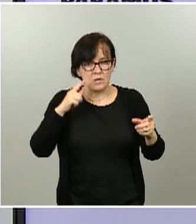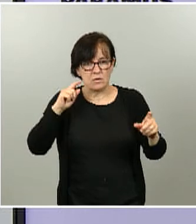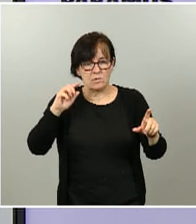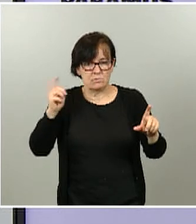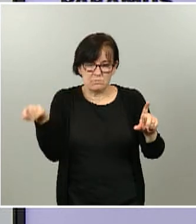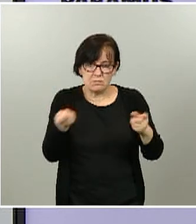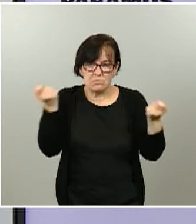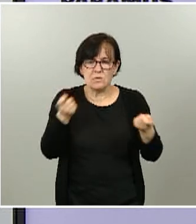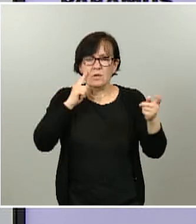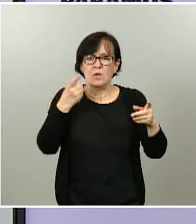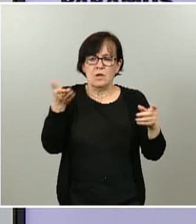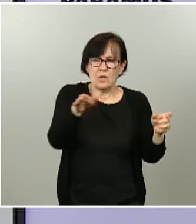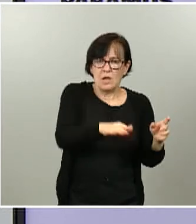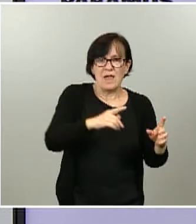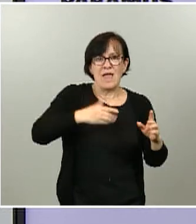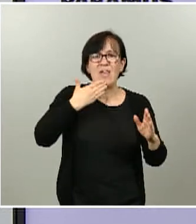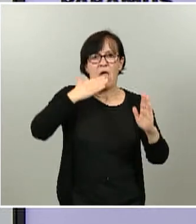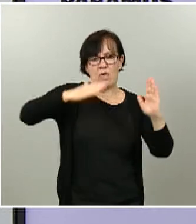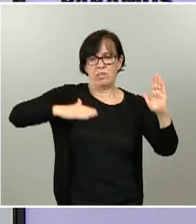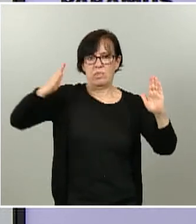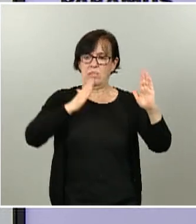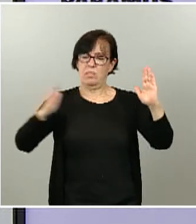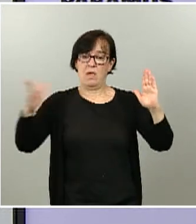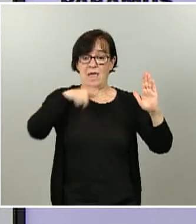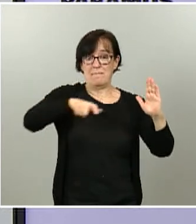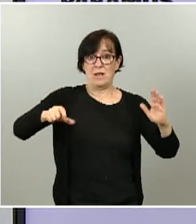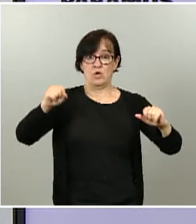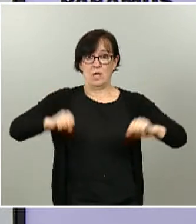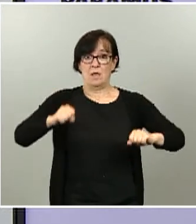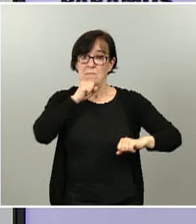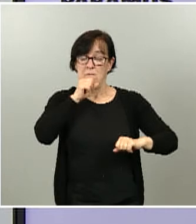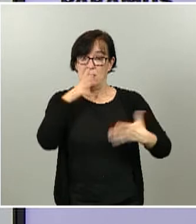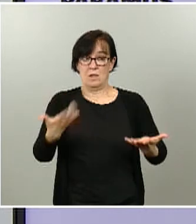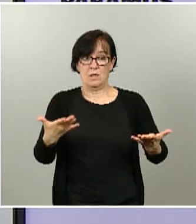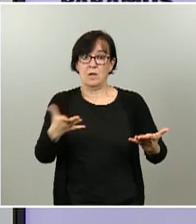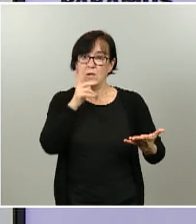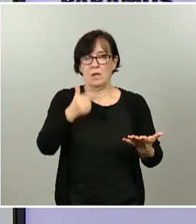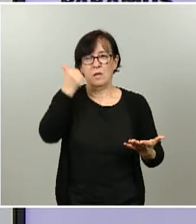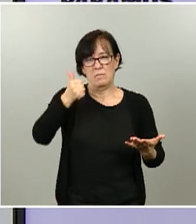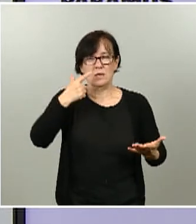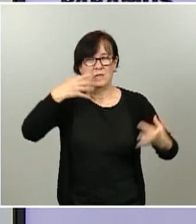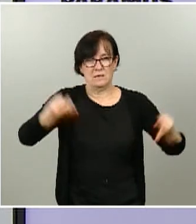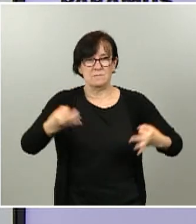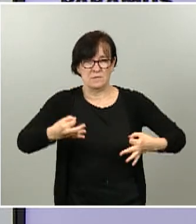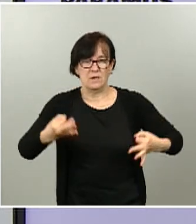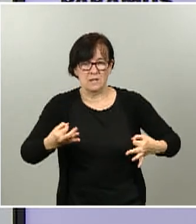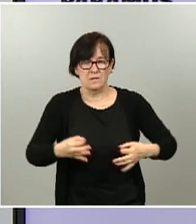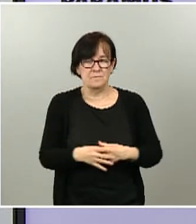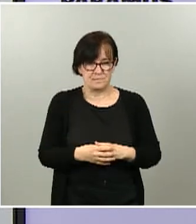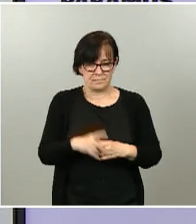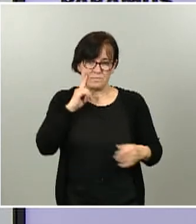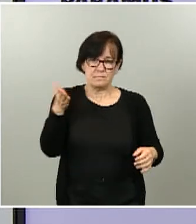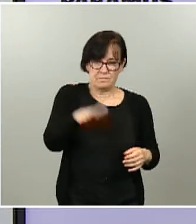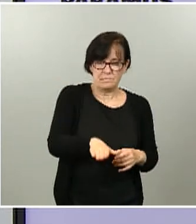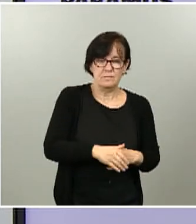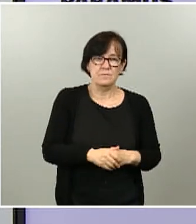distintas franjas de edad, y las personas mayores o comorbilidades pues tienen más riesgo de fallecer con esta